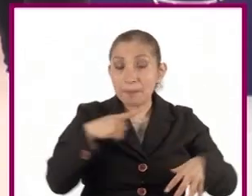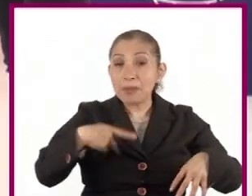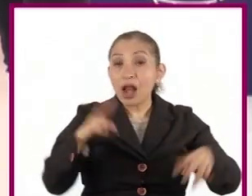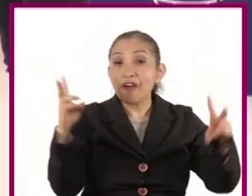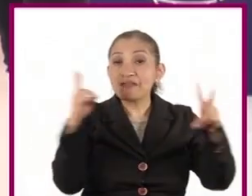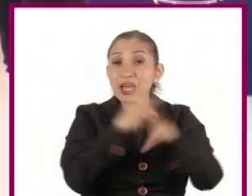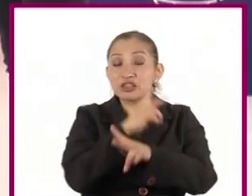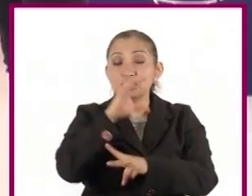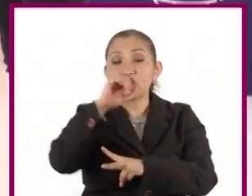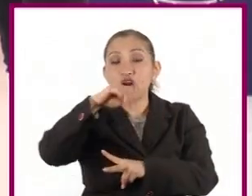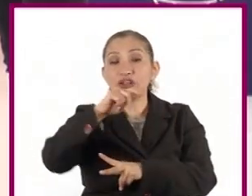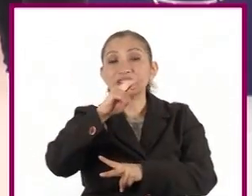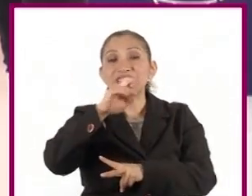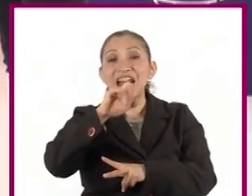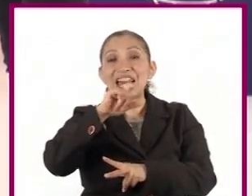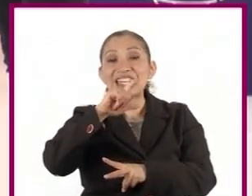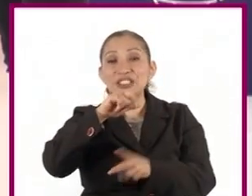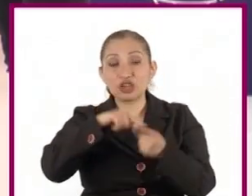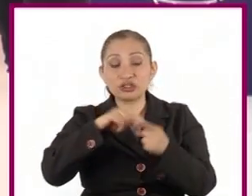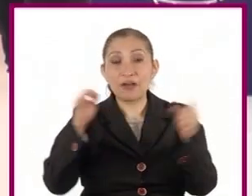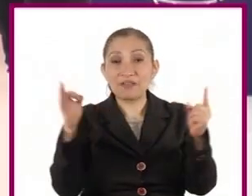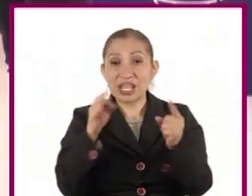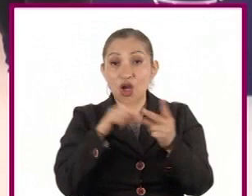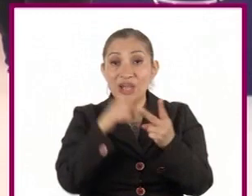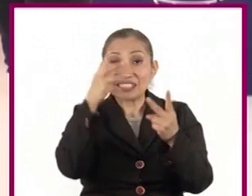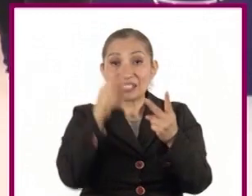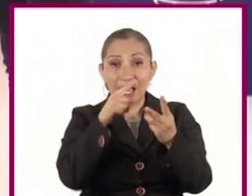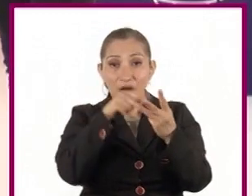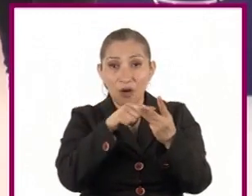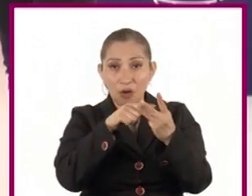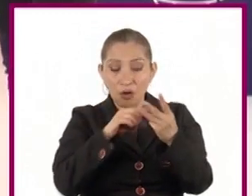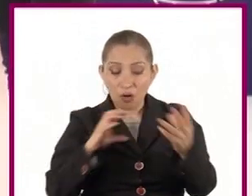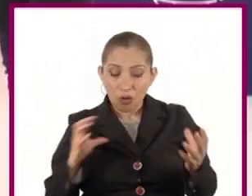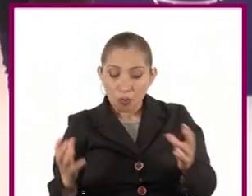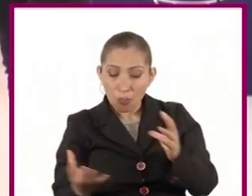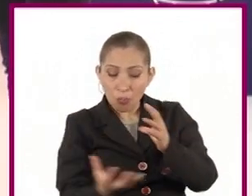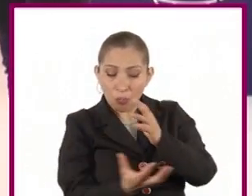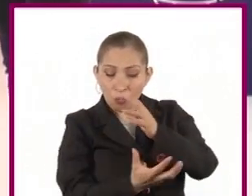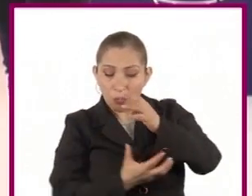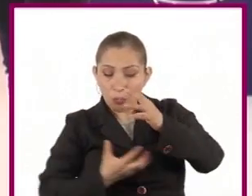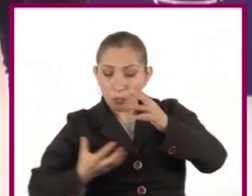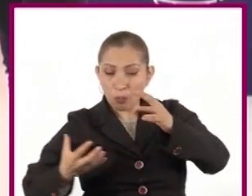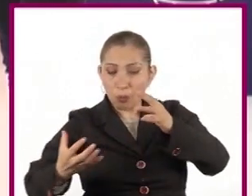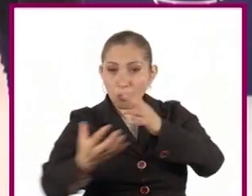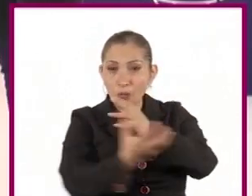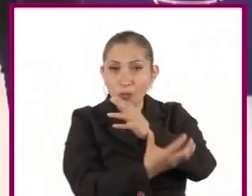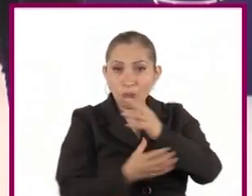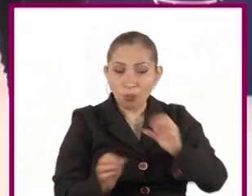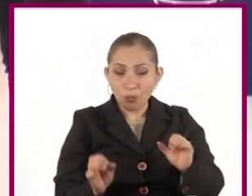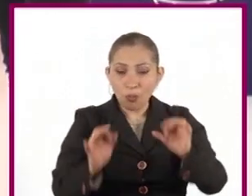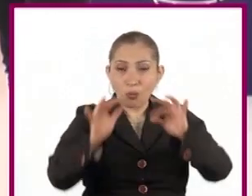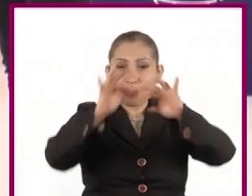vientos contralicios, fríos y secos circulan por la alta troposfera del Ecuador a los trópicos.